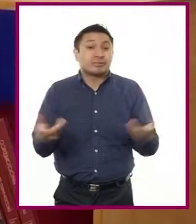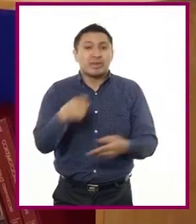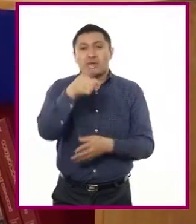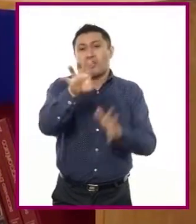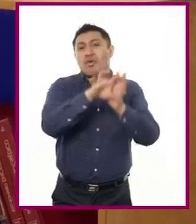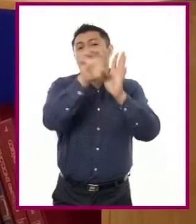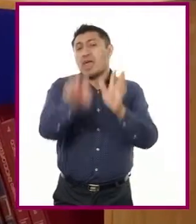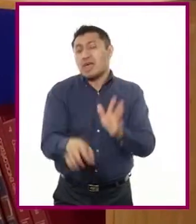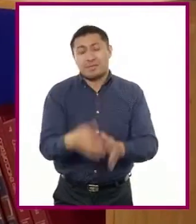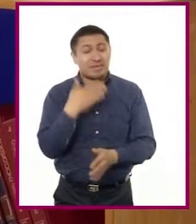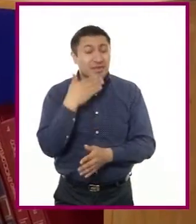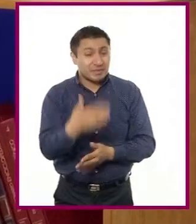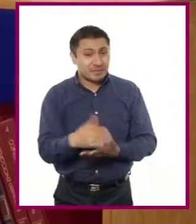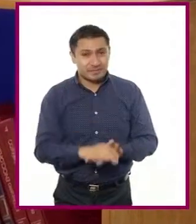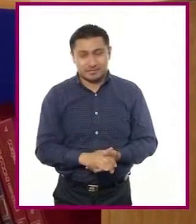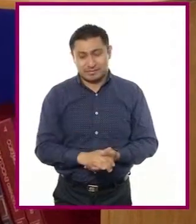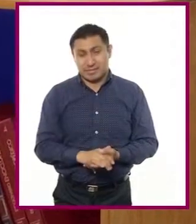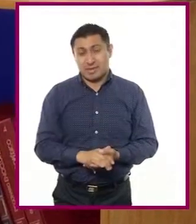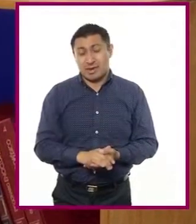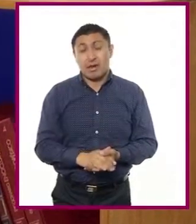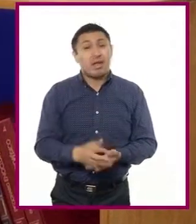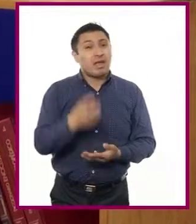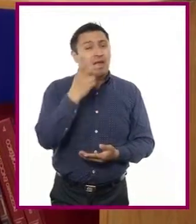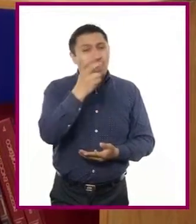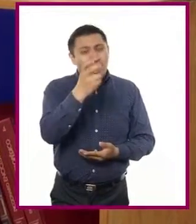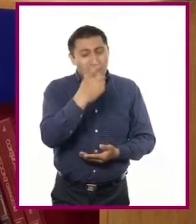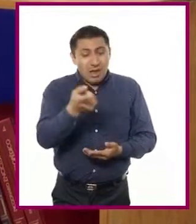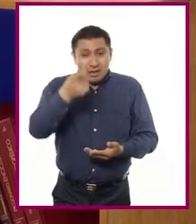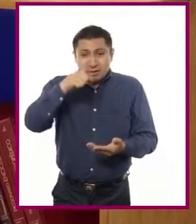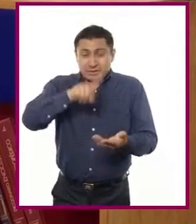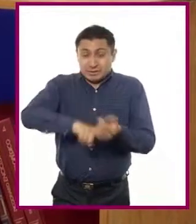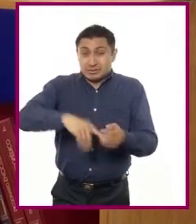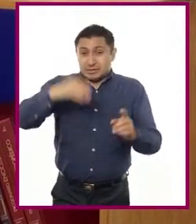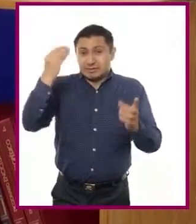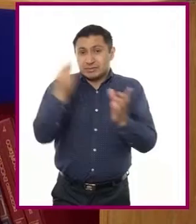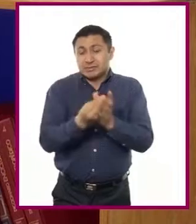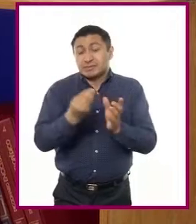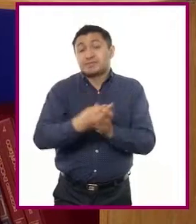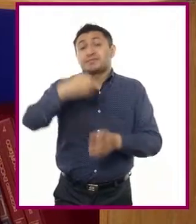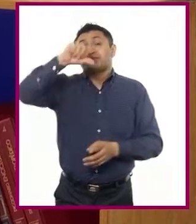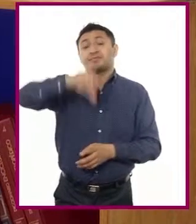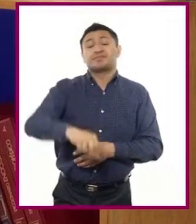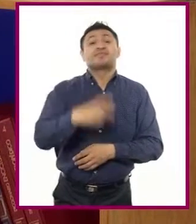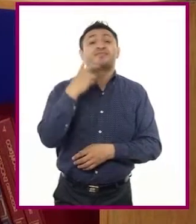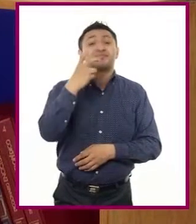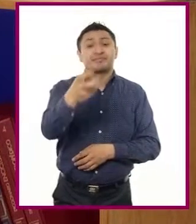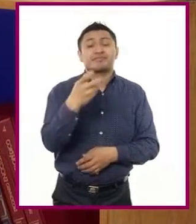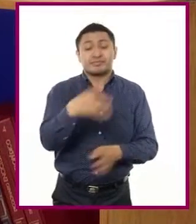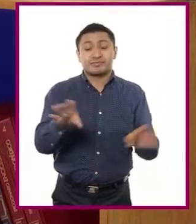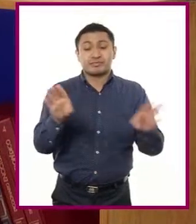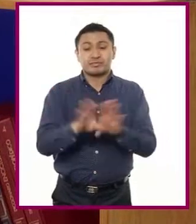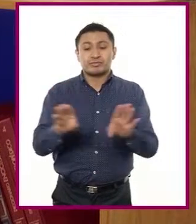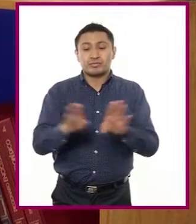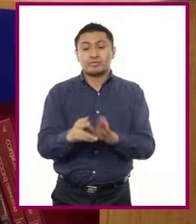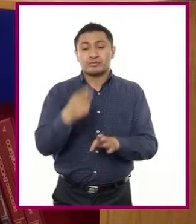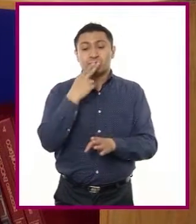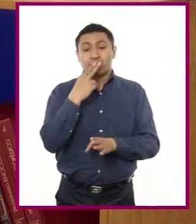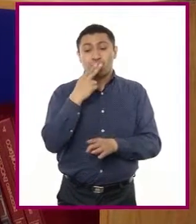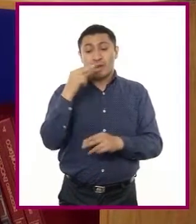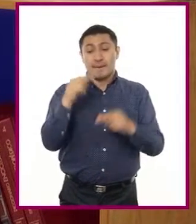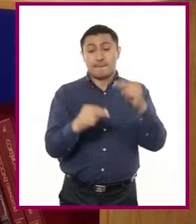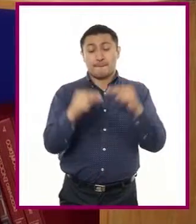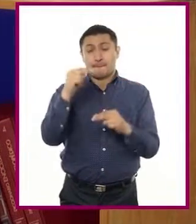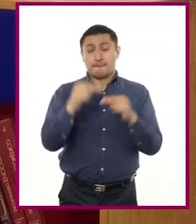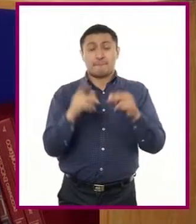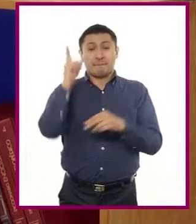das! Precisamente, el contenido de nuestra sesión gira en torno al uso de uno de los niveles de